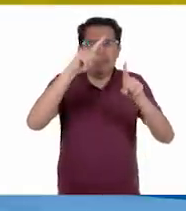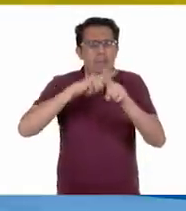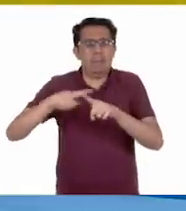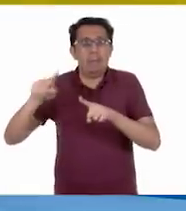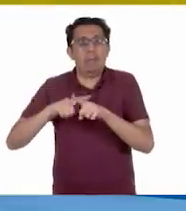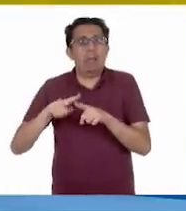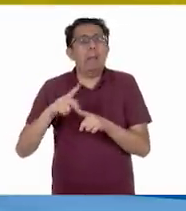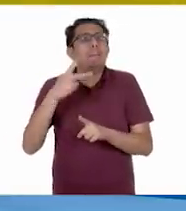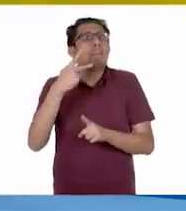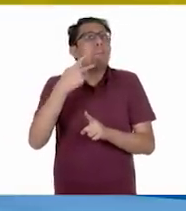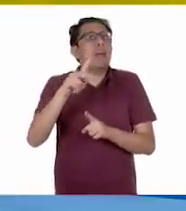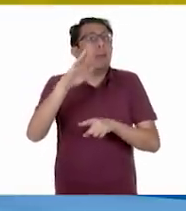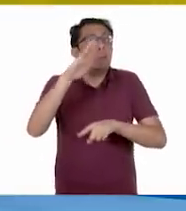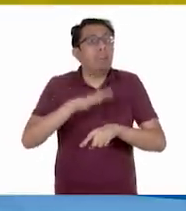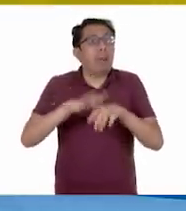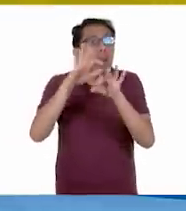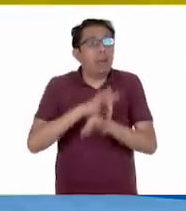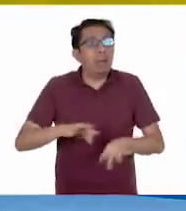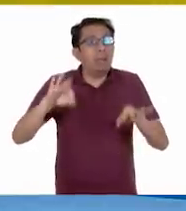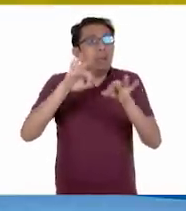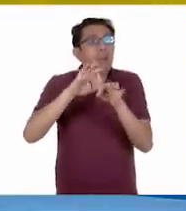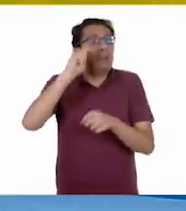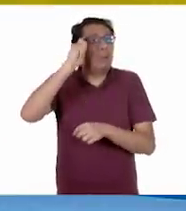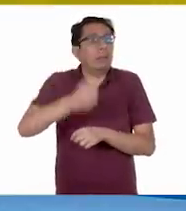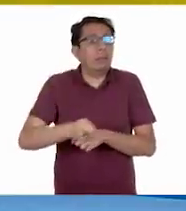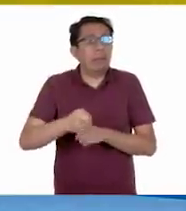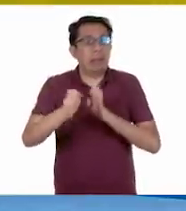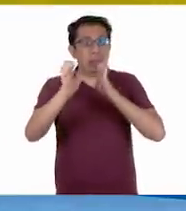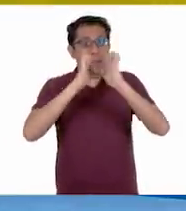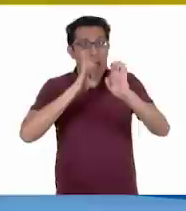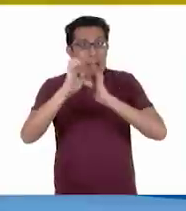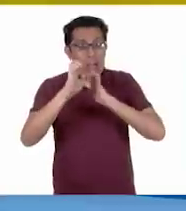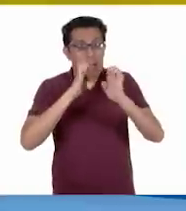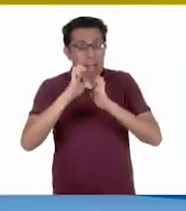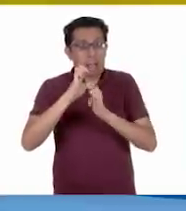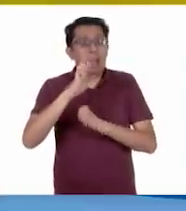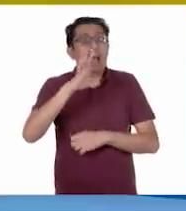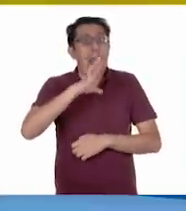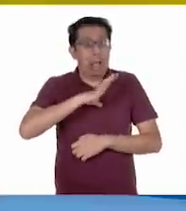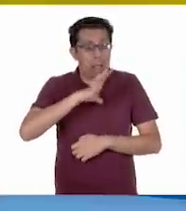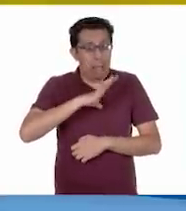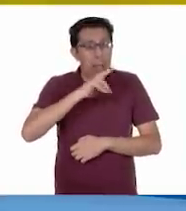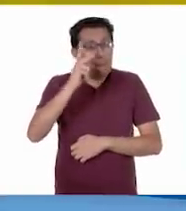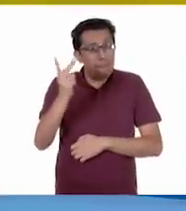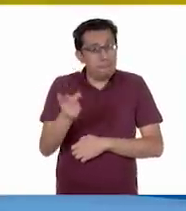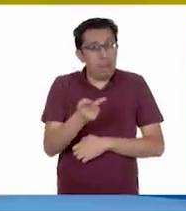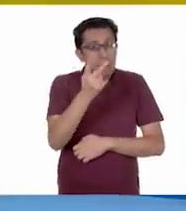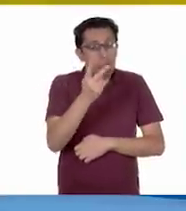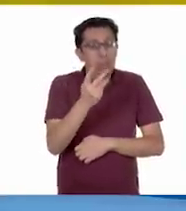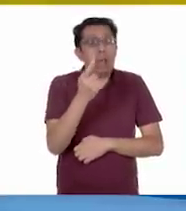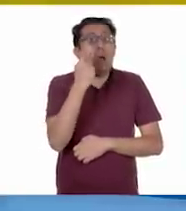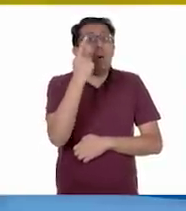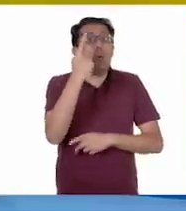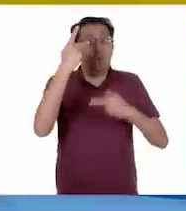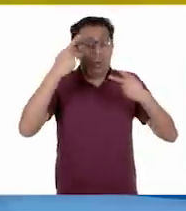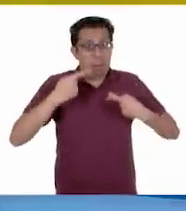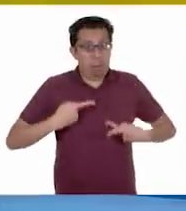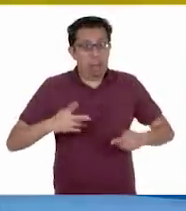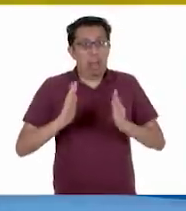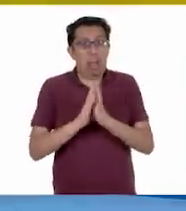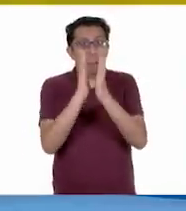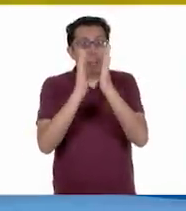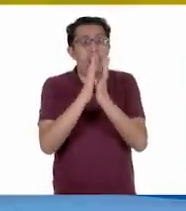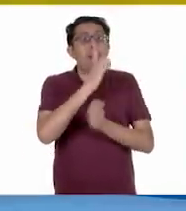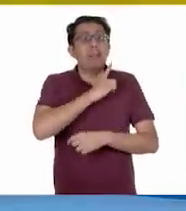Lo importante es que en la entrevista se van a formular preguntas que uno de los participantes tiene que